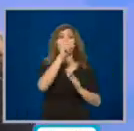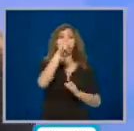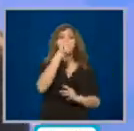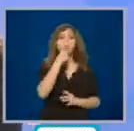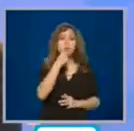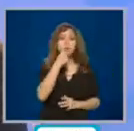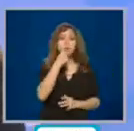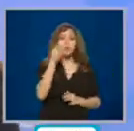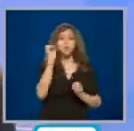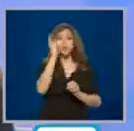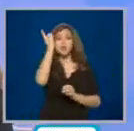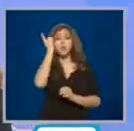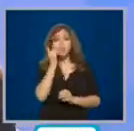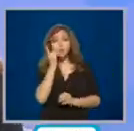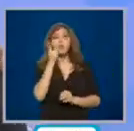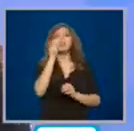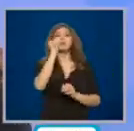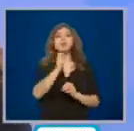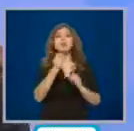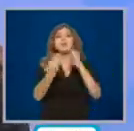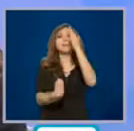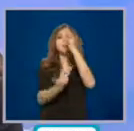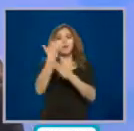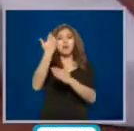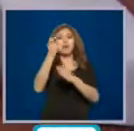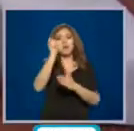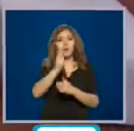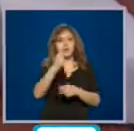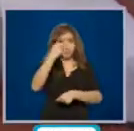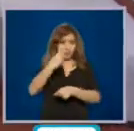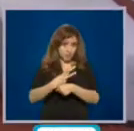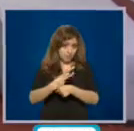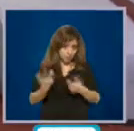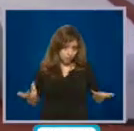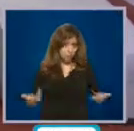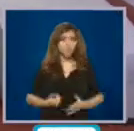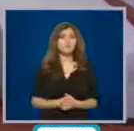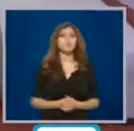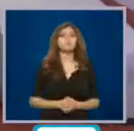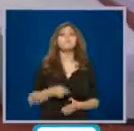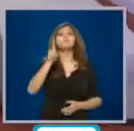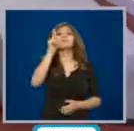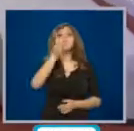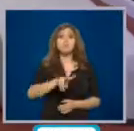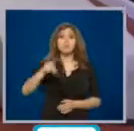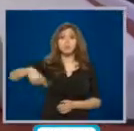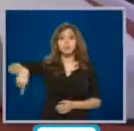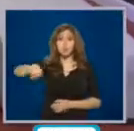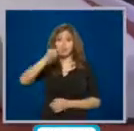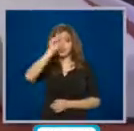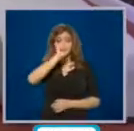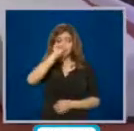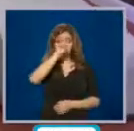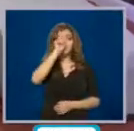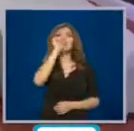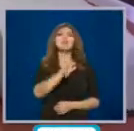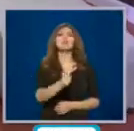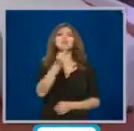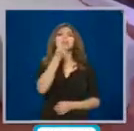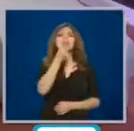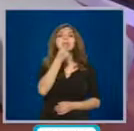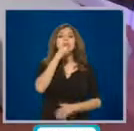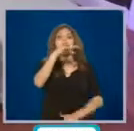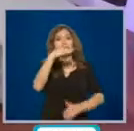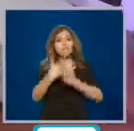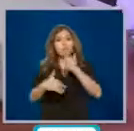dormirse a esa hora, y lo levantan a las 6 de la mañana o 5 y media. Por eso, una de las grandes recomendaciones es justamente que los niños no tengan, niños y Tanta adultos